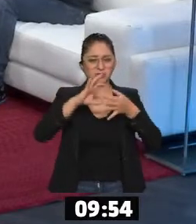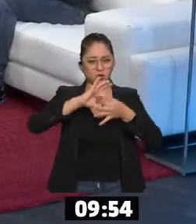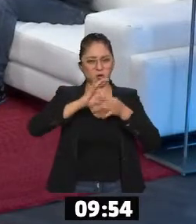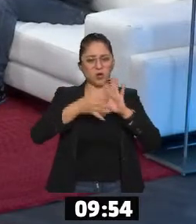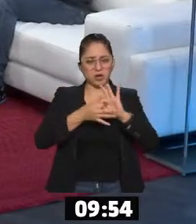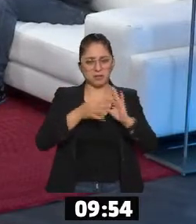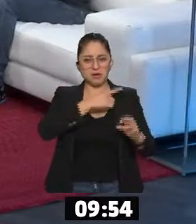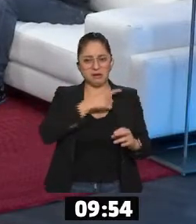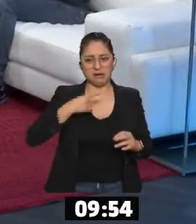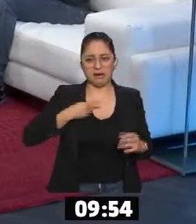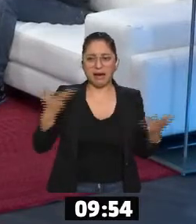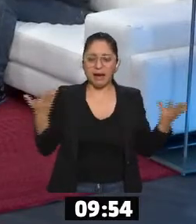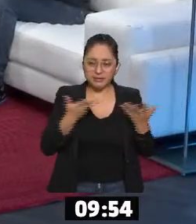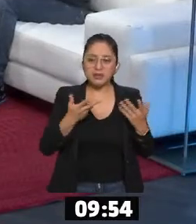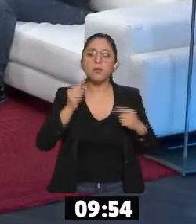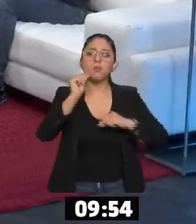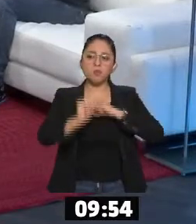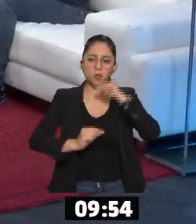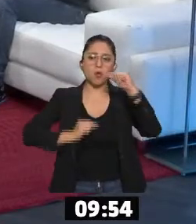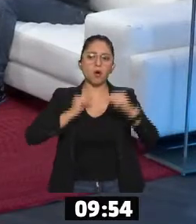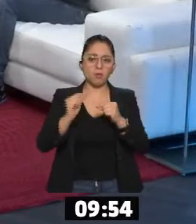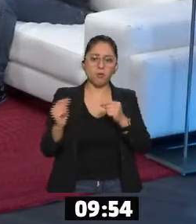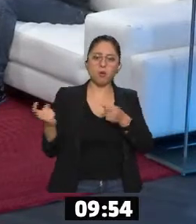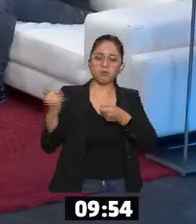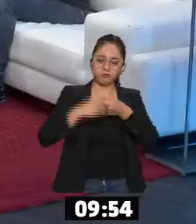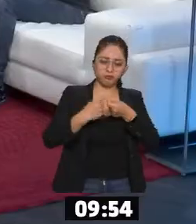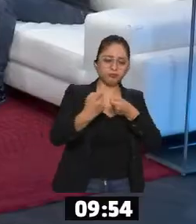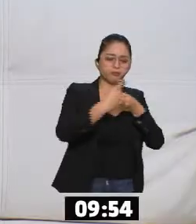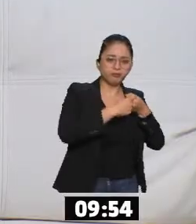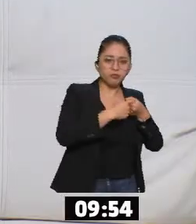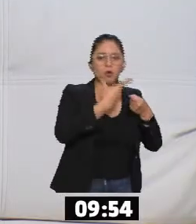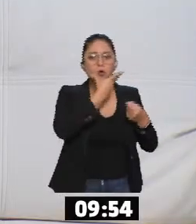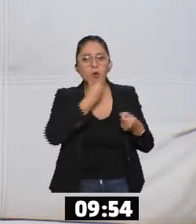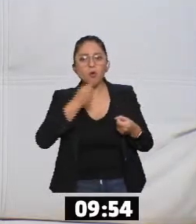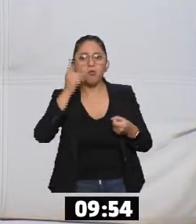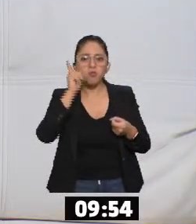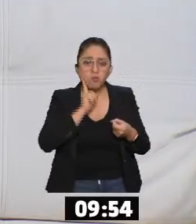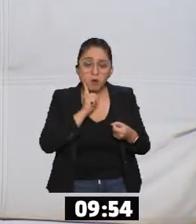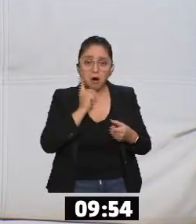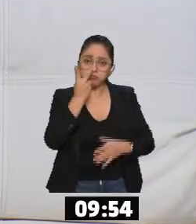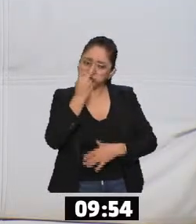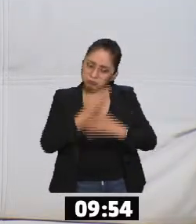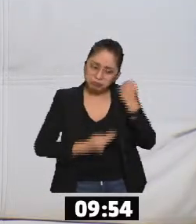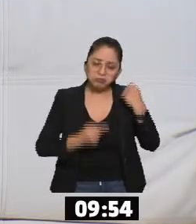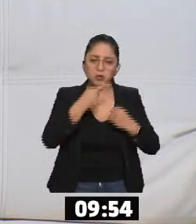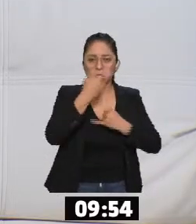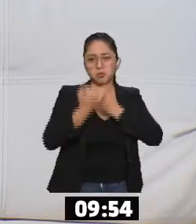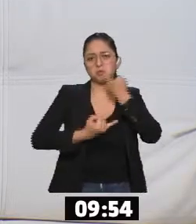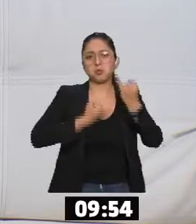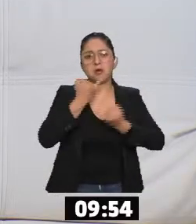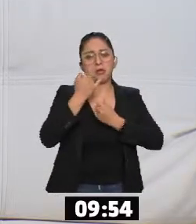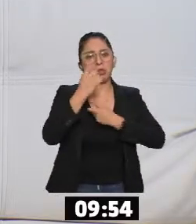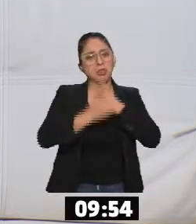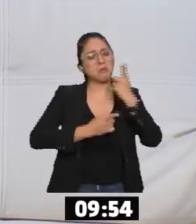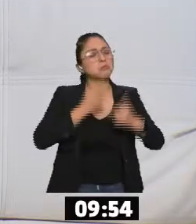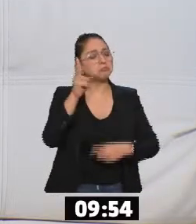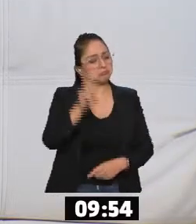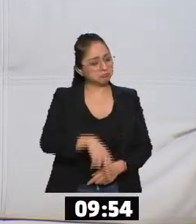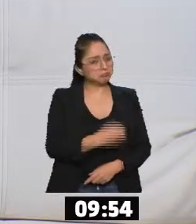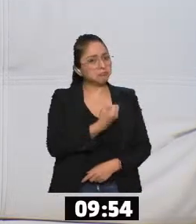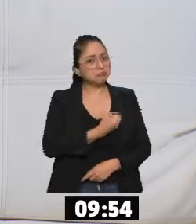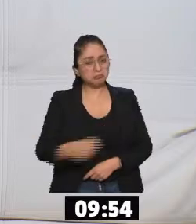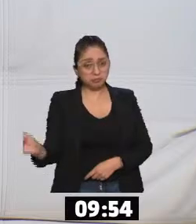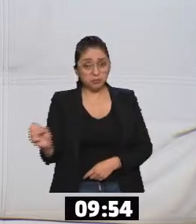empezado a incorporar a los diferentes géneros en unas competencias que la verdad son espectaculares. No sé si tienen la oportunidad de